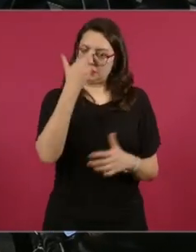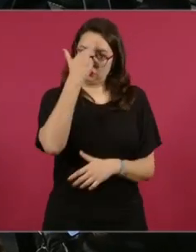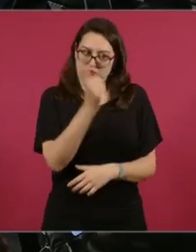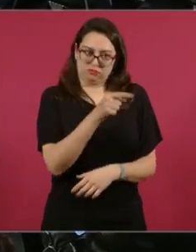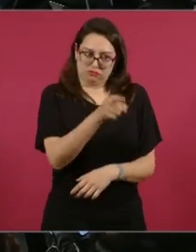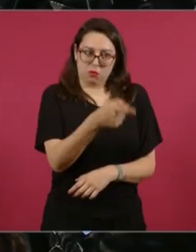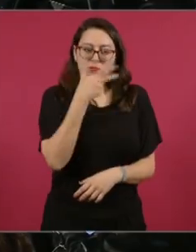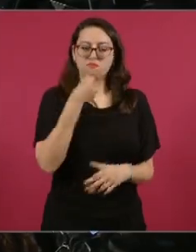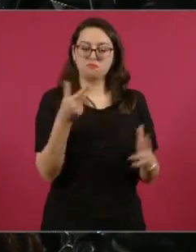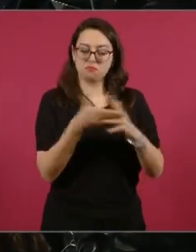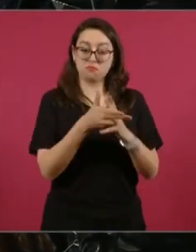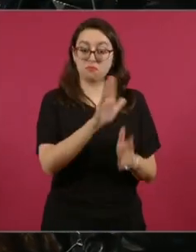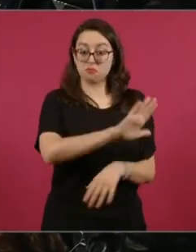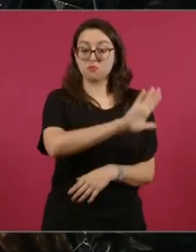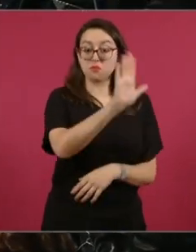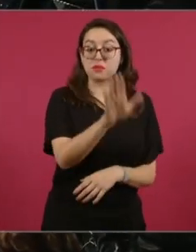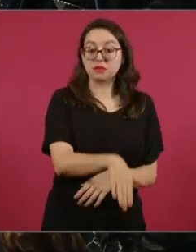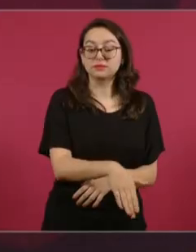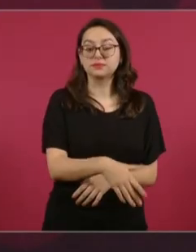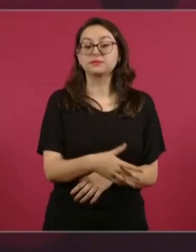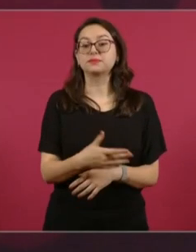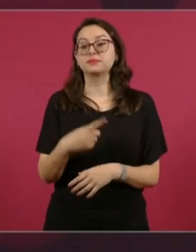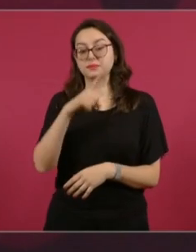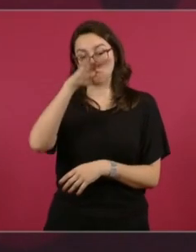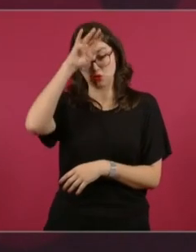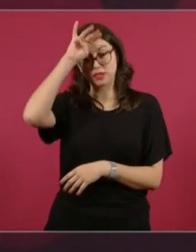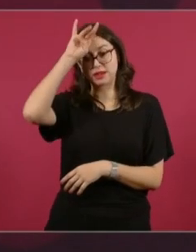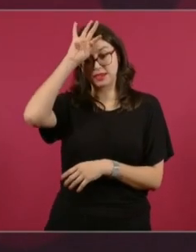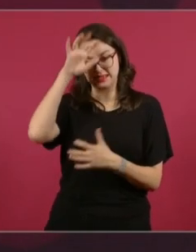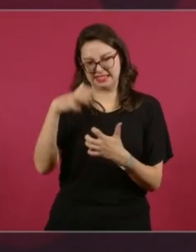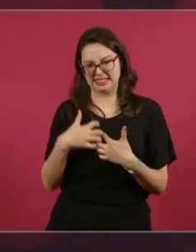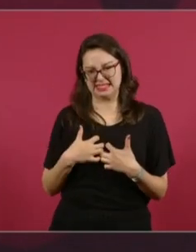asesinato, los empresarios de Monterrey,